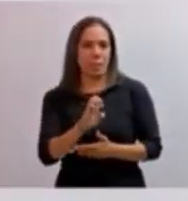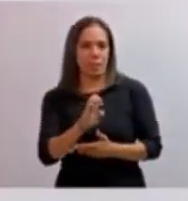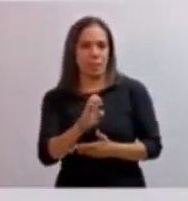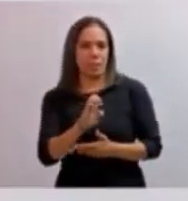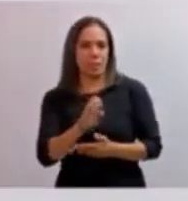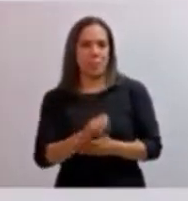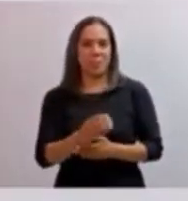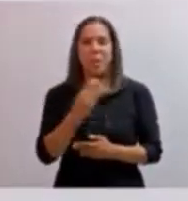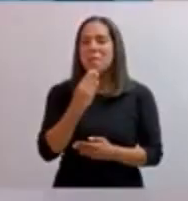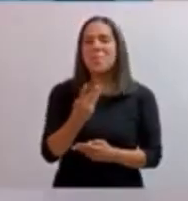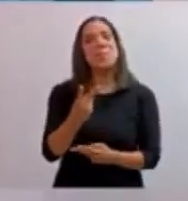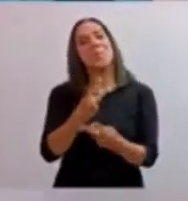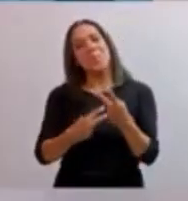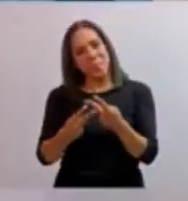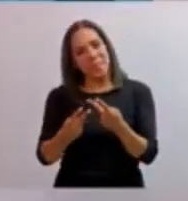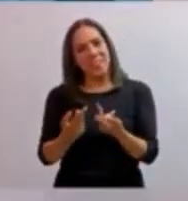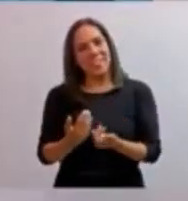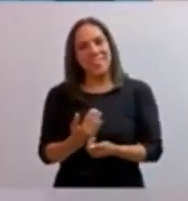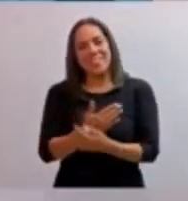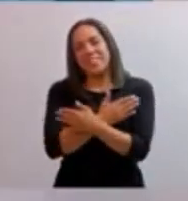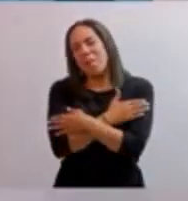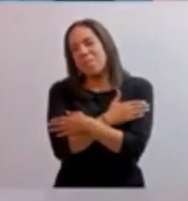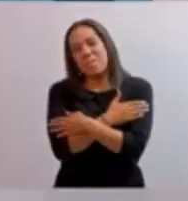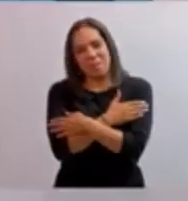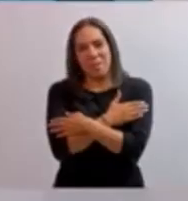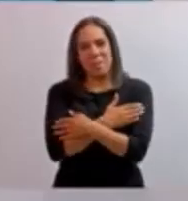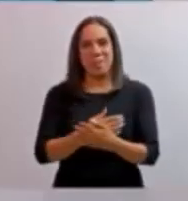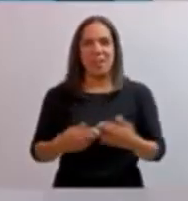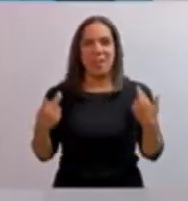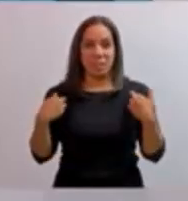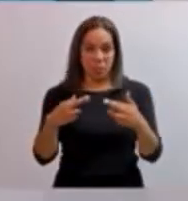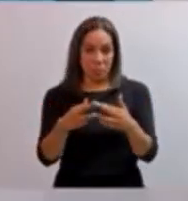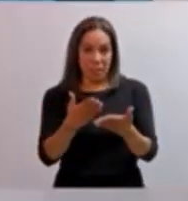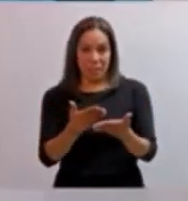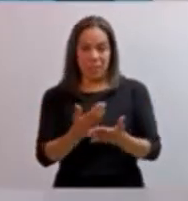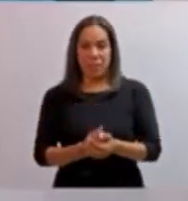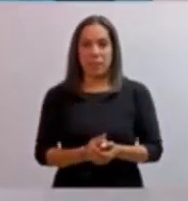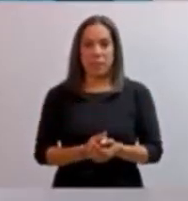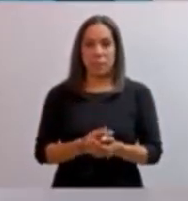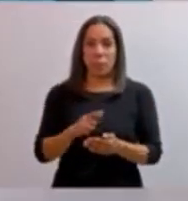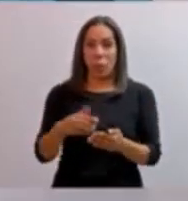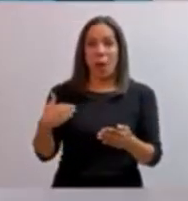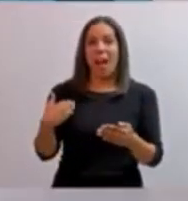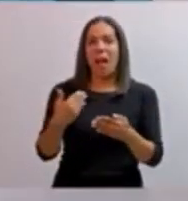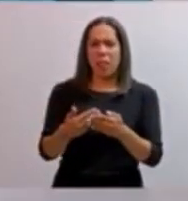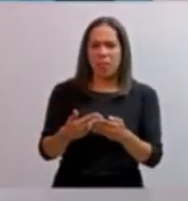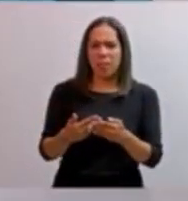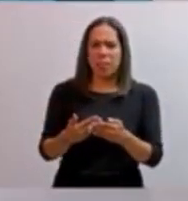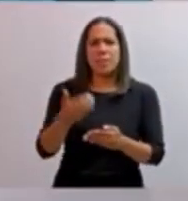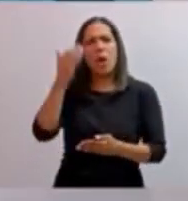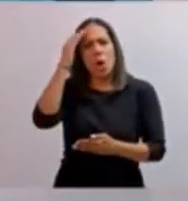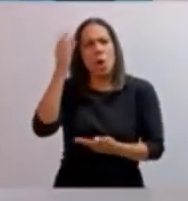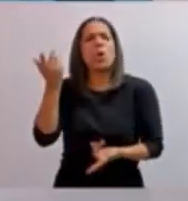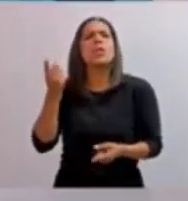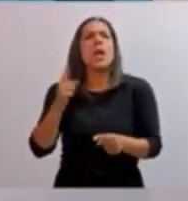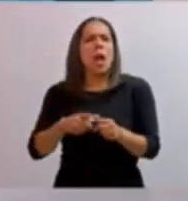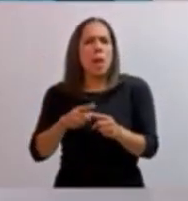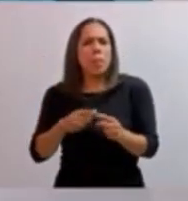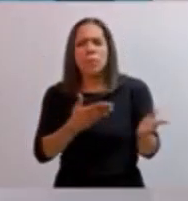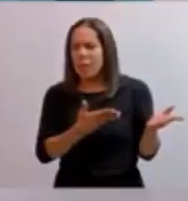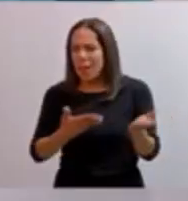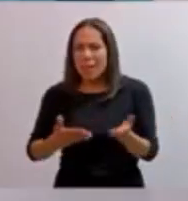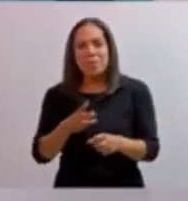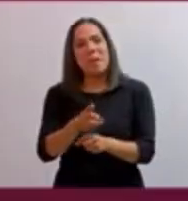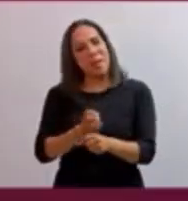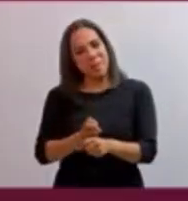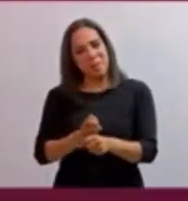Sean bienvenidas, estimadas maestras. Antes de iniciar con el conversatorio, conozcamos la trayectoria profesional de nuestras invitadas.